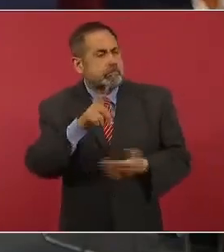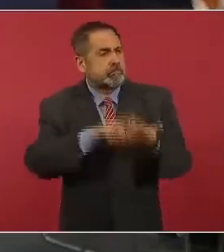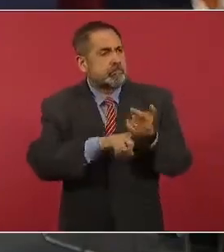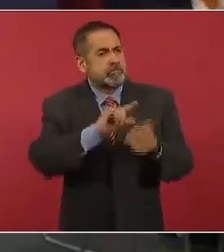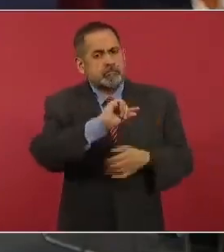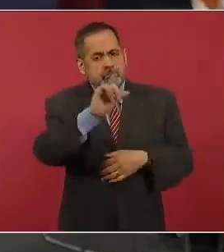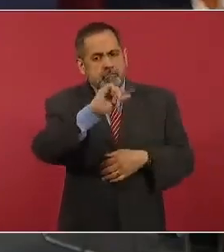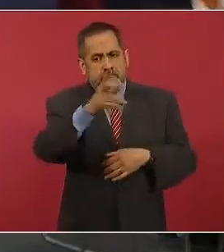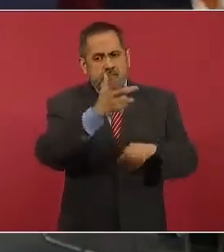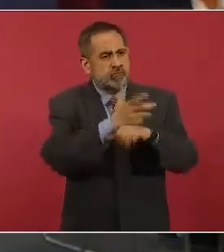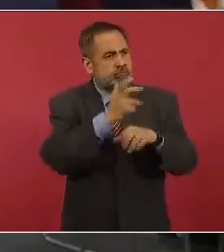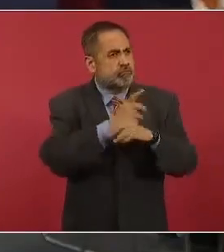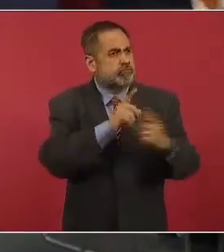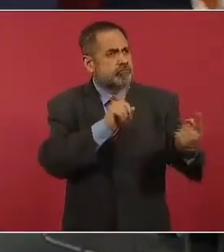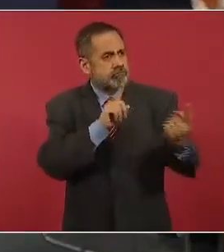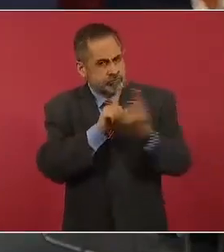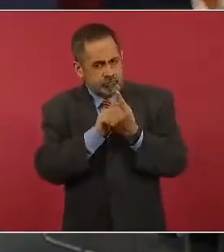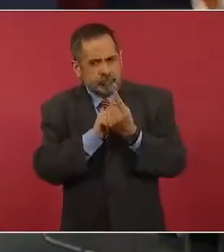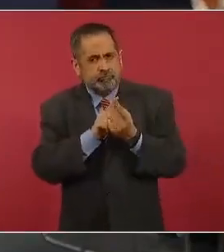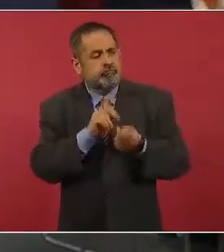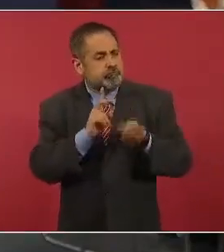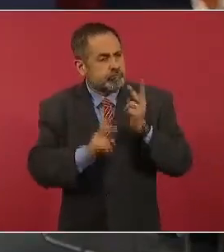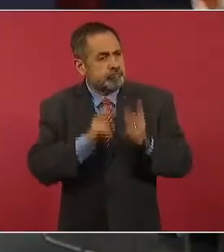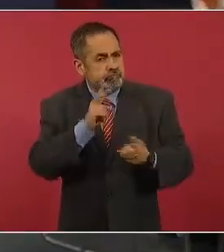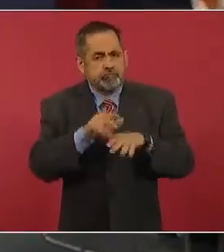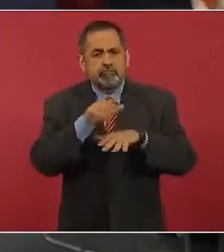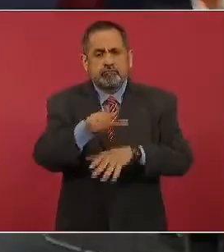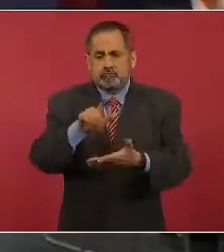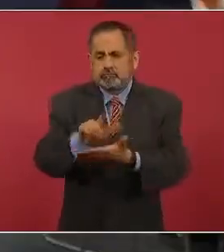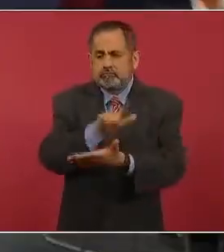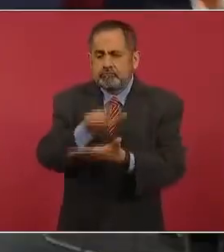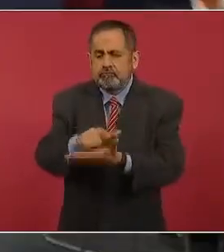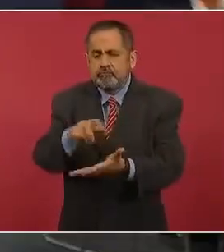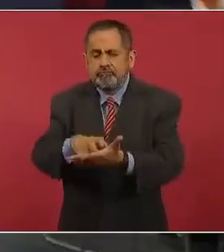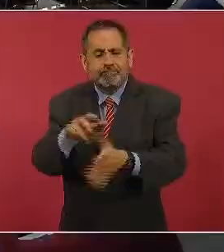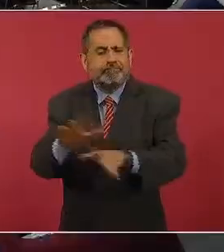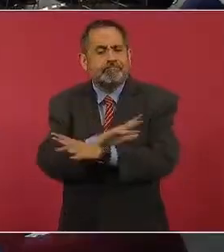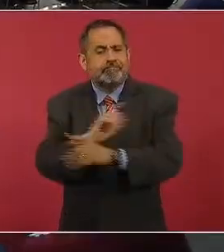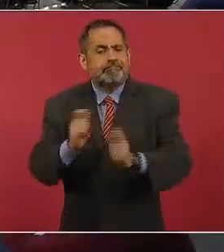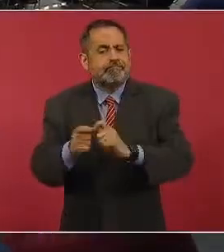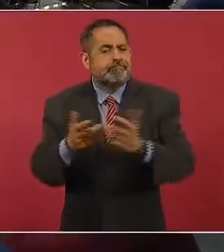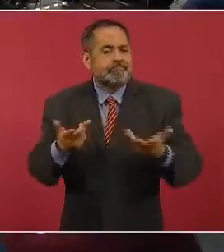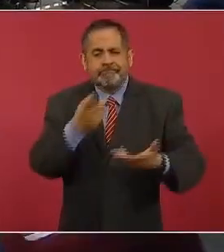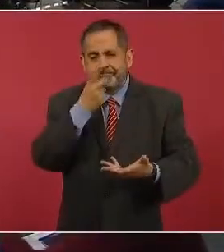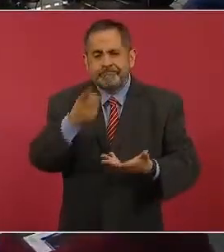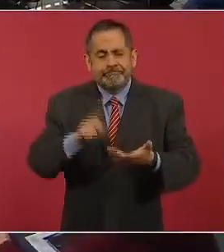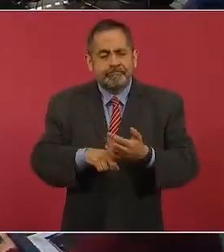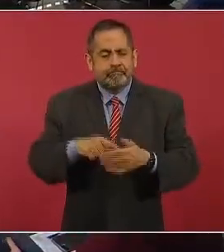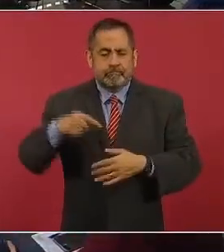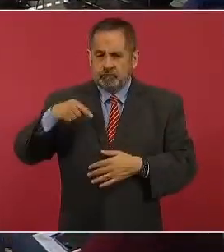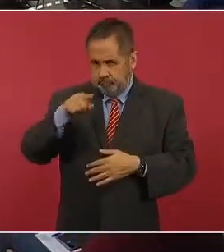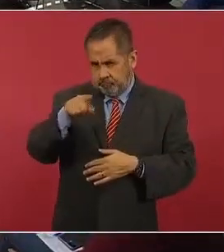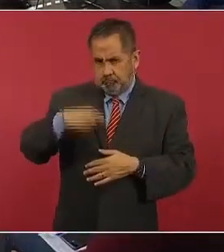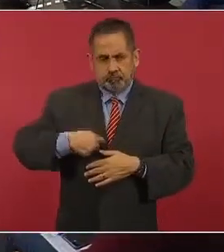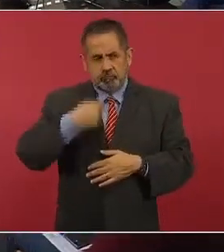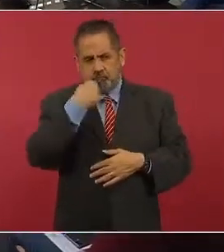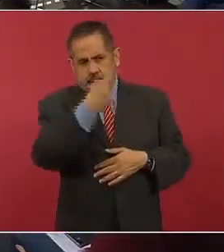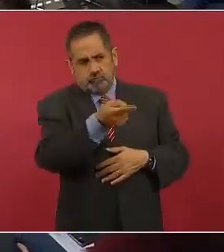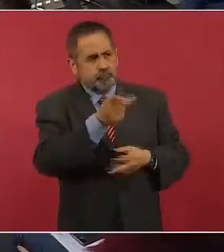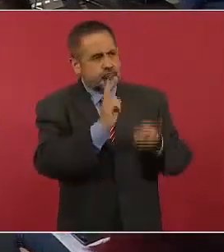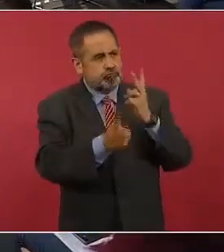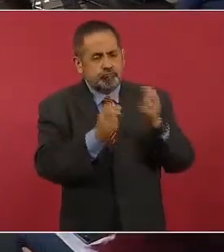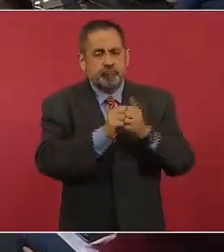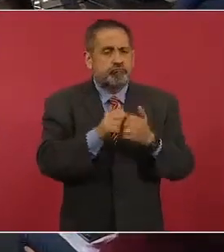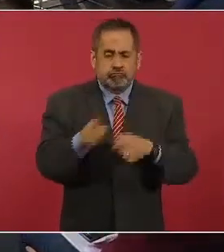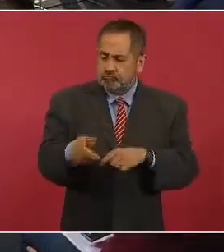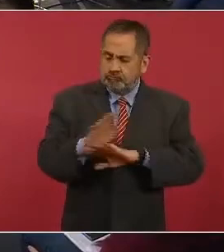funcionarios que han venido de visita a México de Estados Unidos de esta reforma eléctrica? ¿Qué les ha dicho usted de la